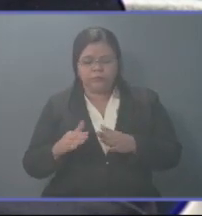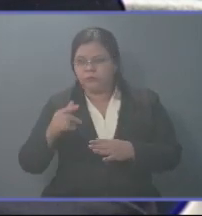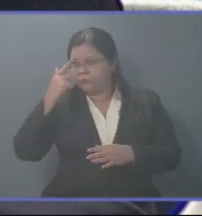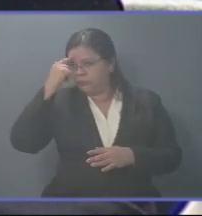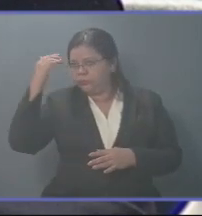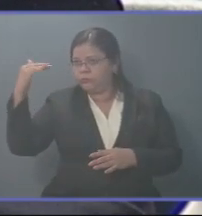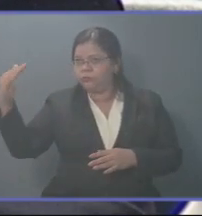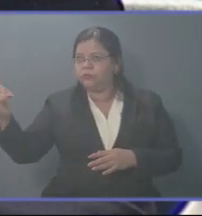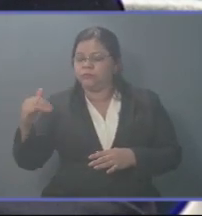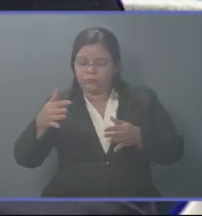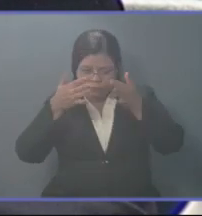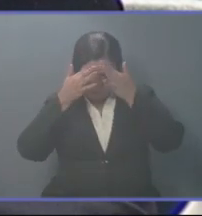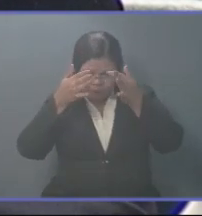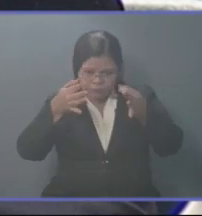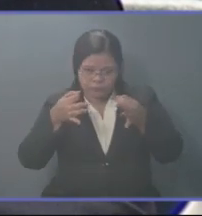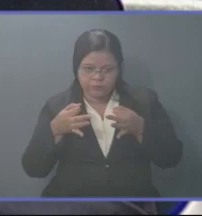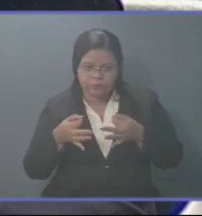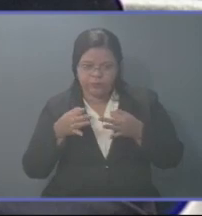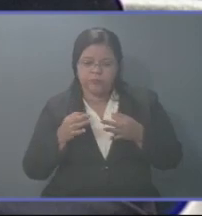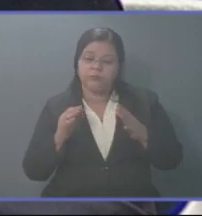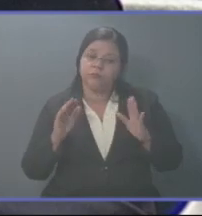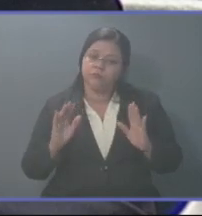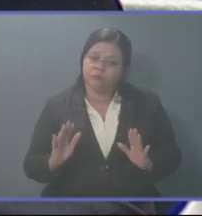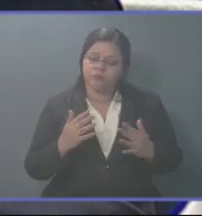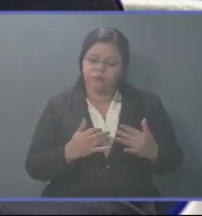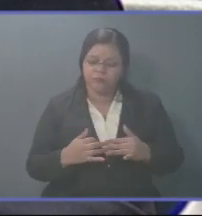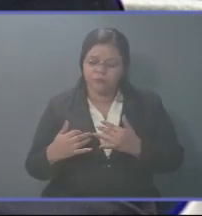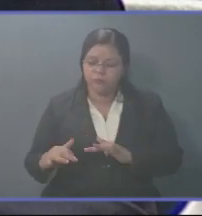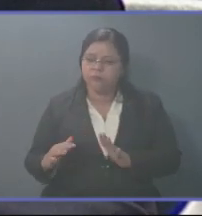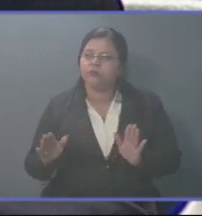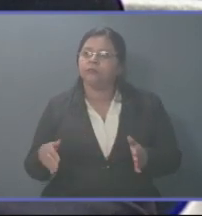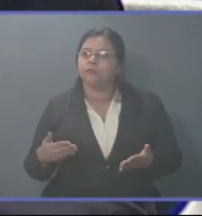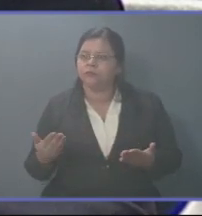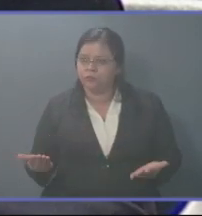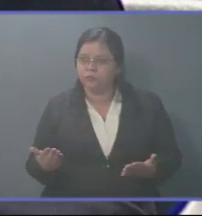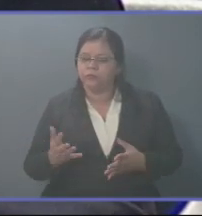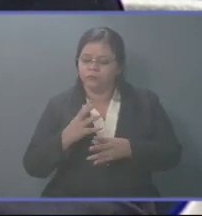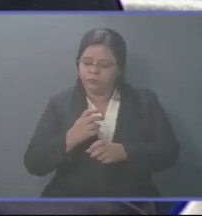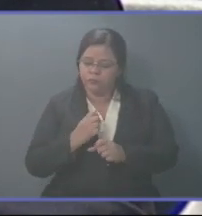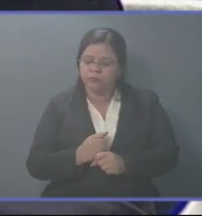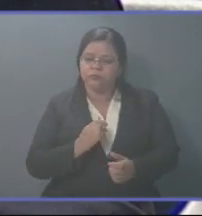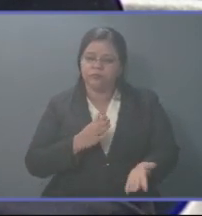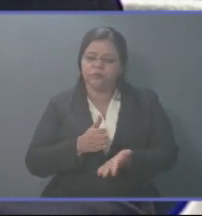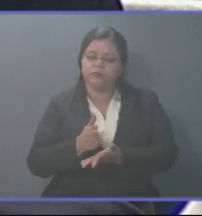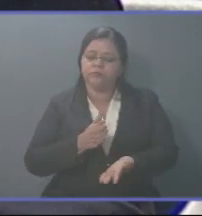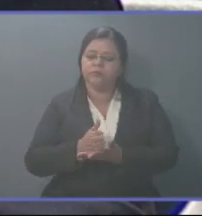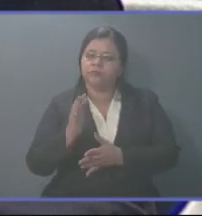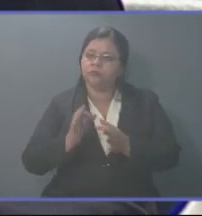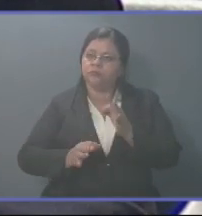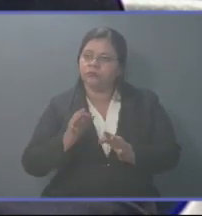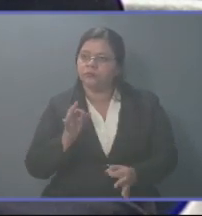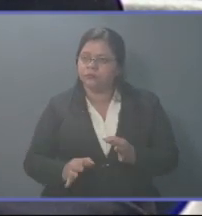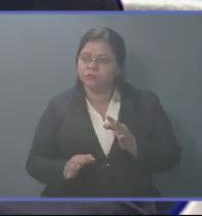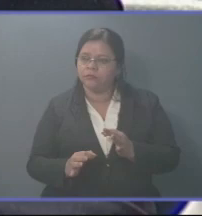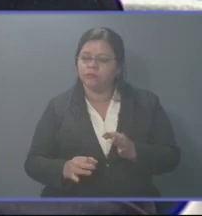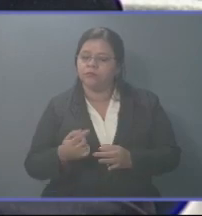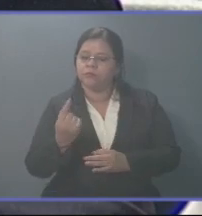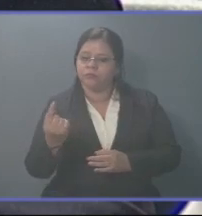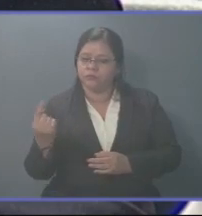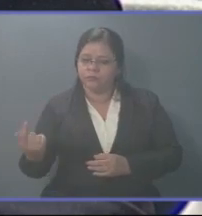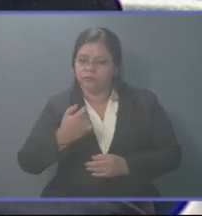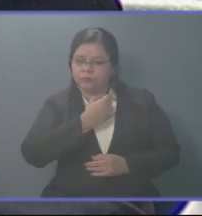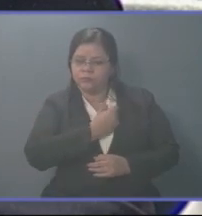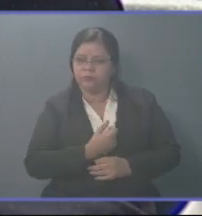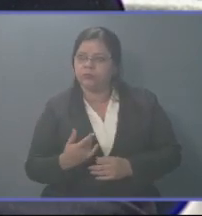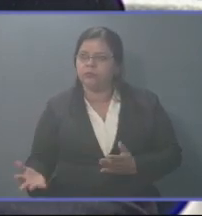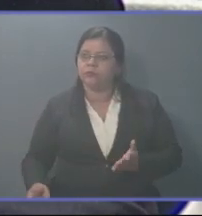políticas, decisiones y acciones públicas orientadas a garantizar el acceso a la justicia de las víctimas amparadas